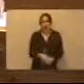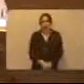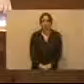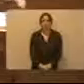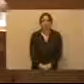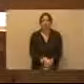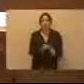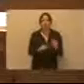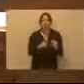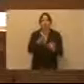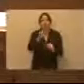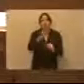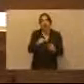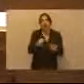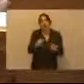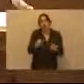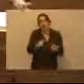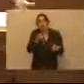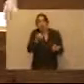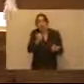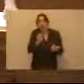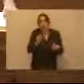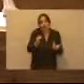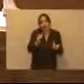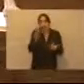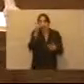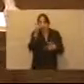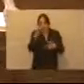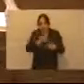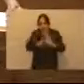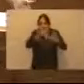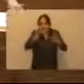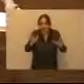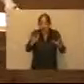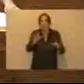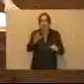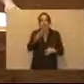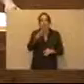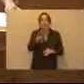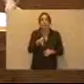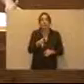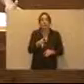Despois está a falacia, por non decir baballada de bulto, de